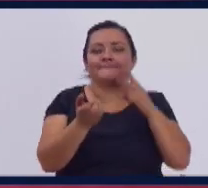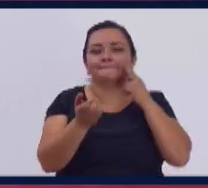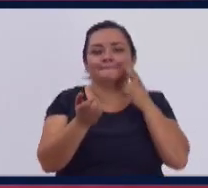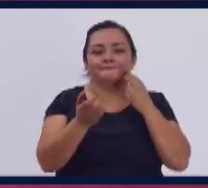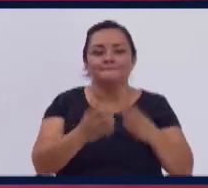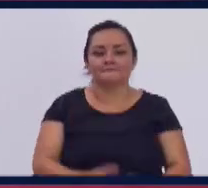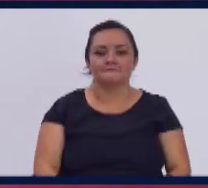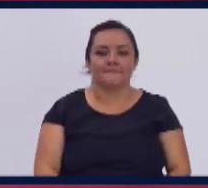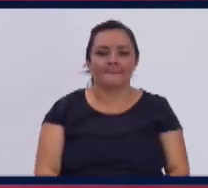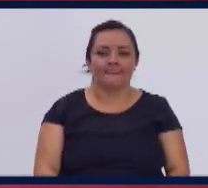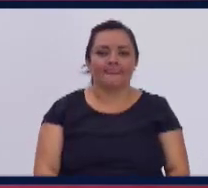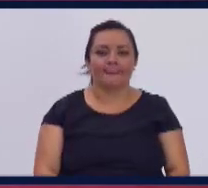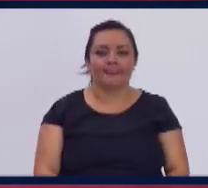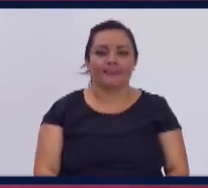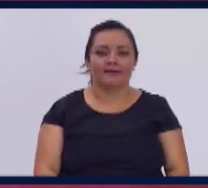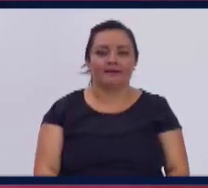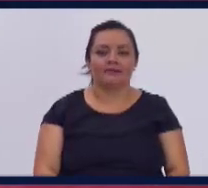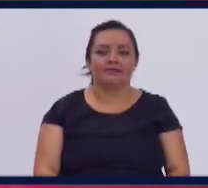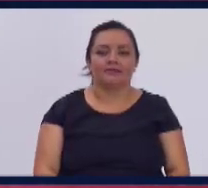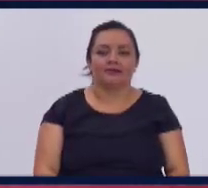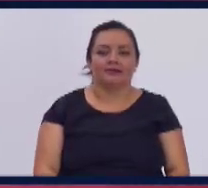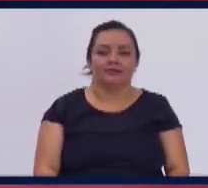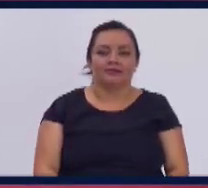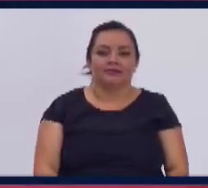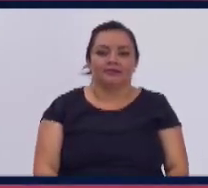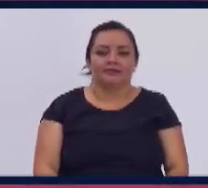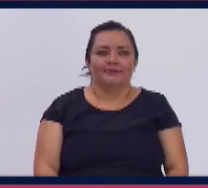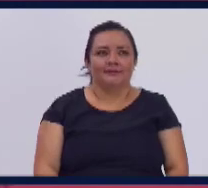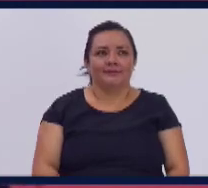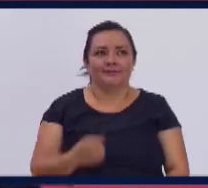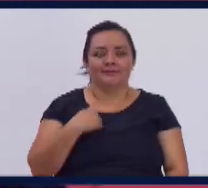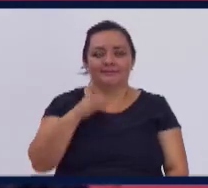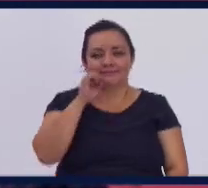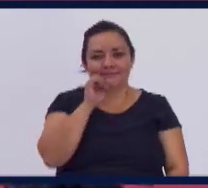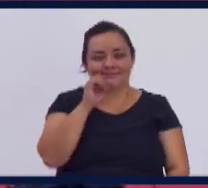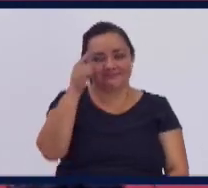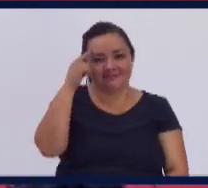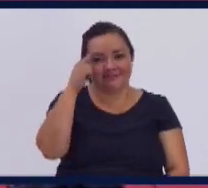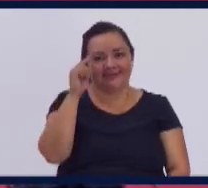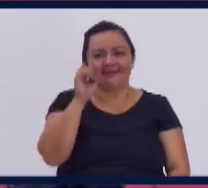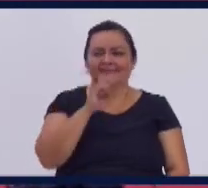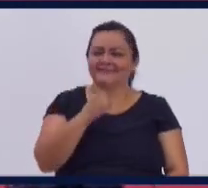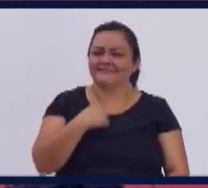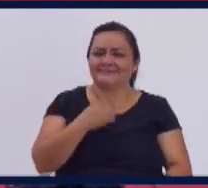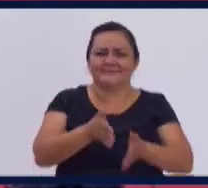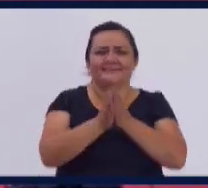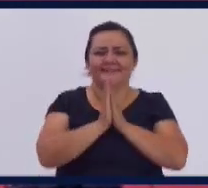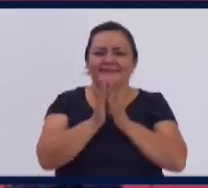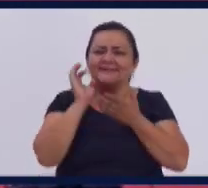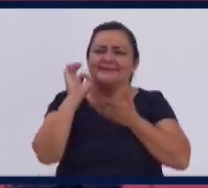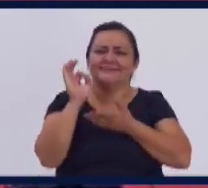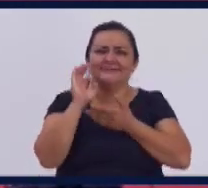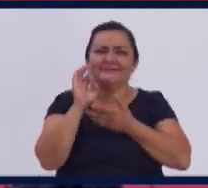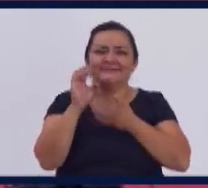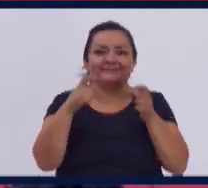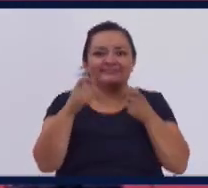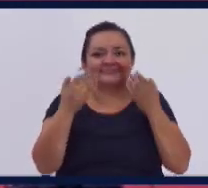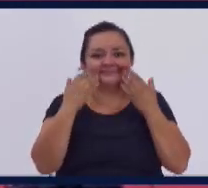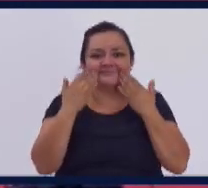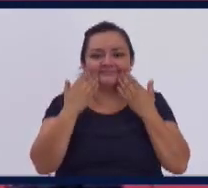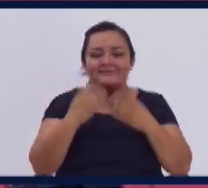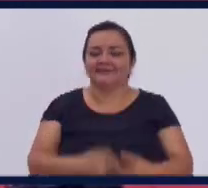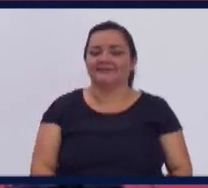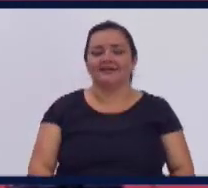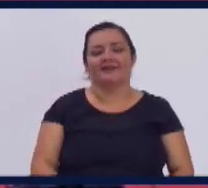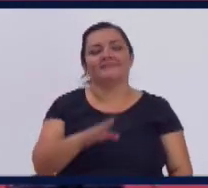¿Qué más puedo yo pedir que los top salmistas del mundo cristiano me digan, pastor, te recuerdo? ¿Qué más puedo yo pedir? Pero yo pudiera enfocarme, es que de